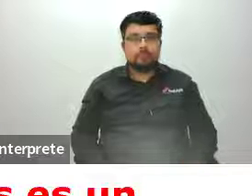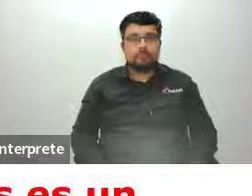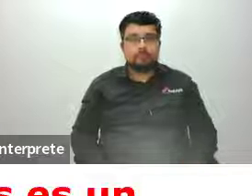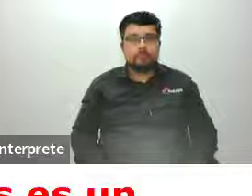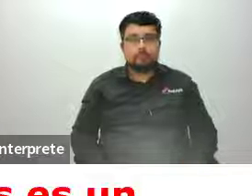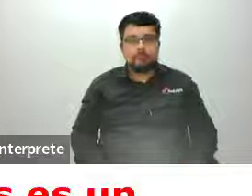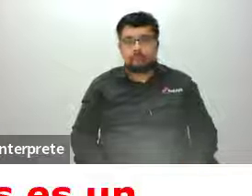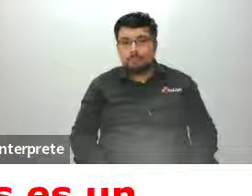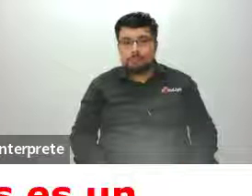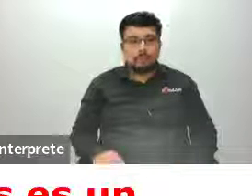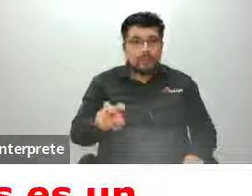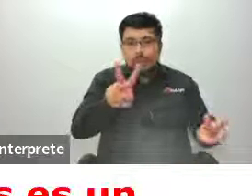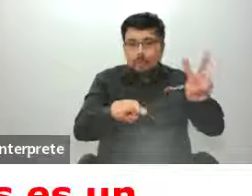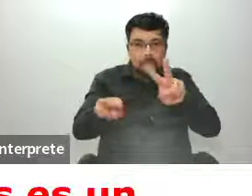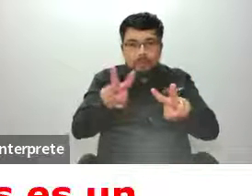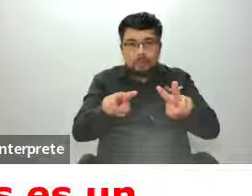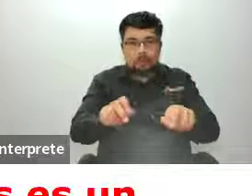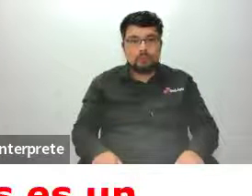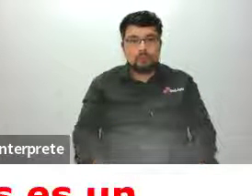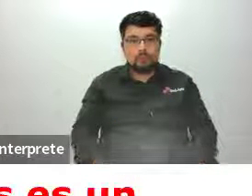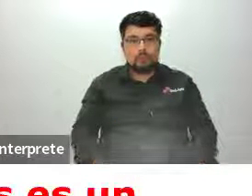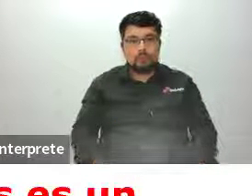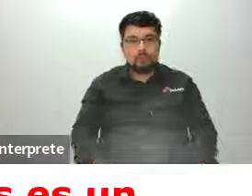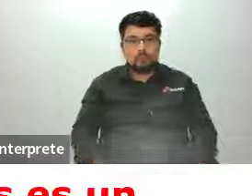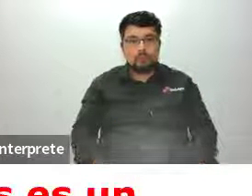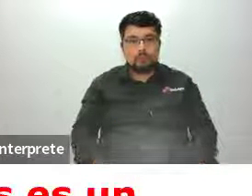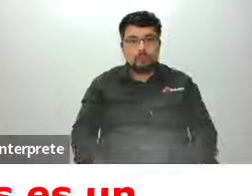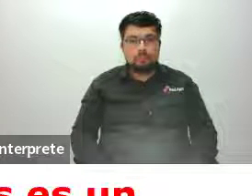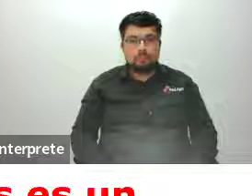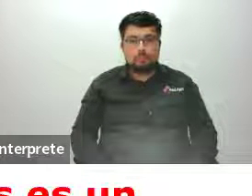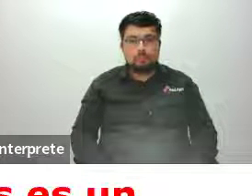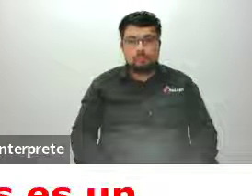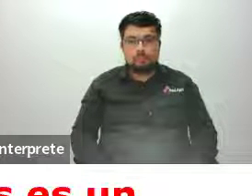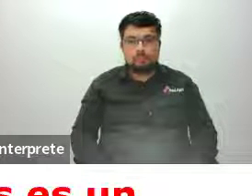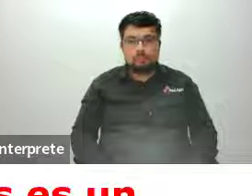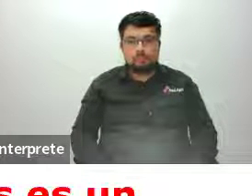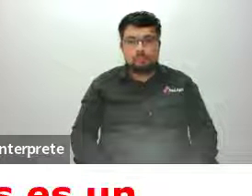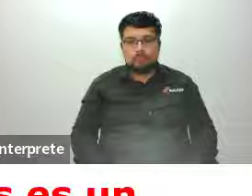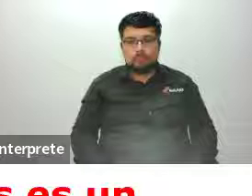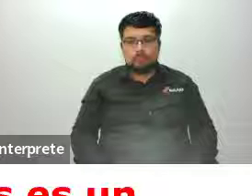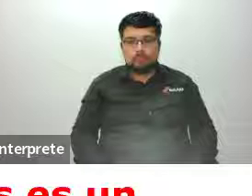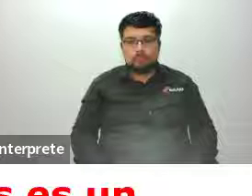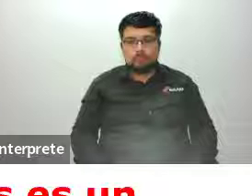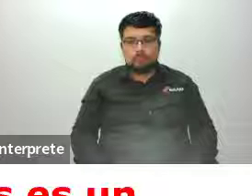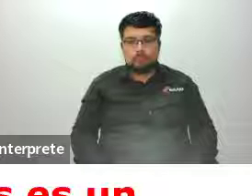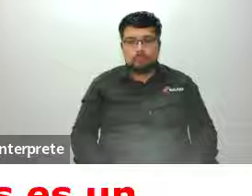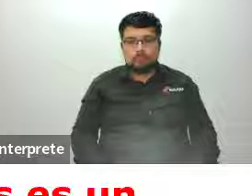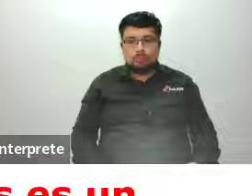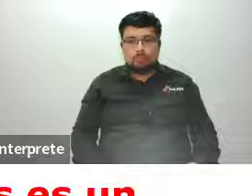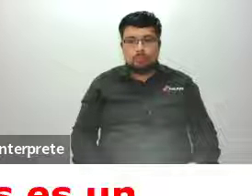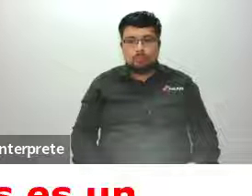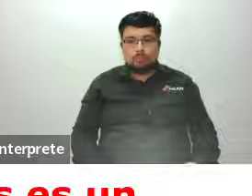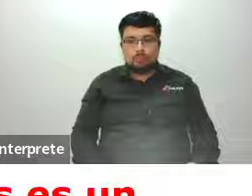Voy a revisar esto porque creo que ya lo hemos visto. Hemos visto entonces que